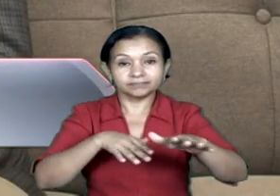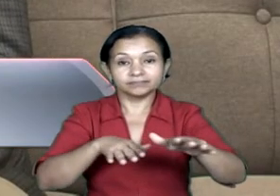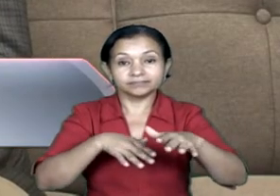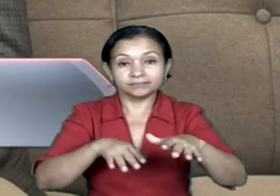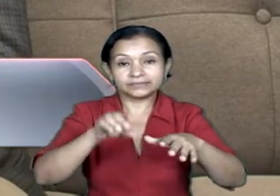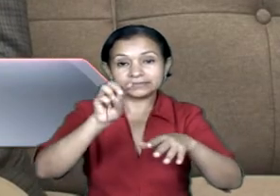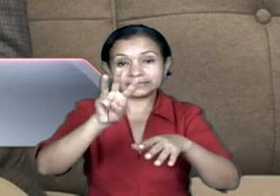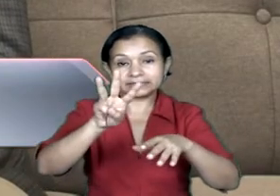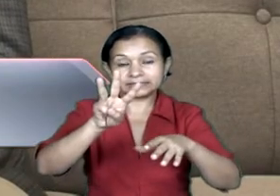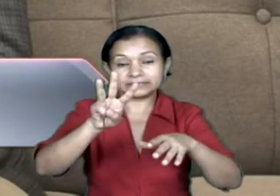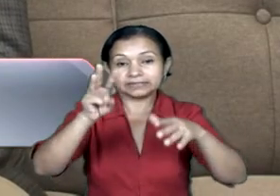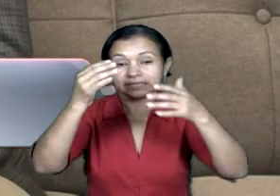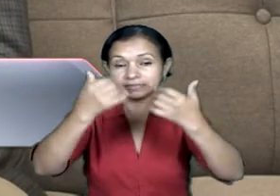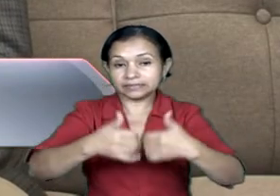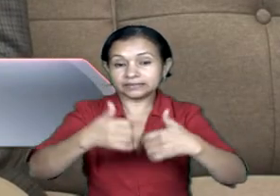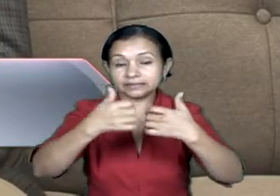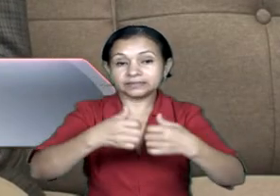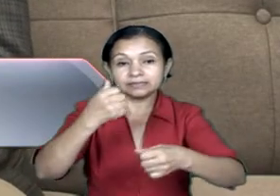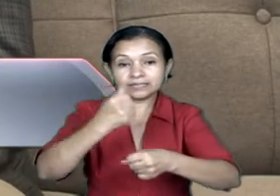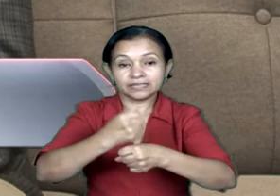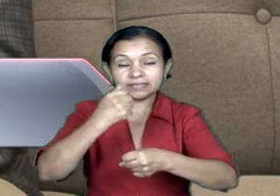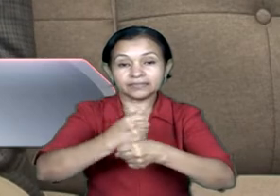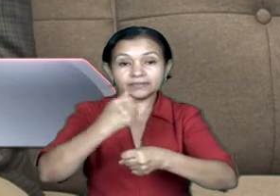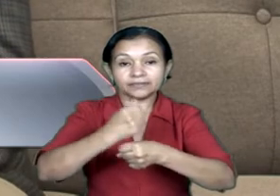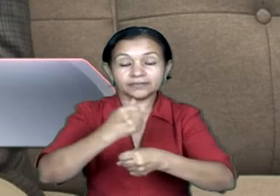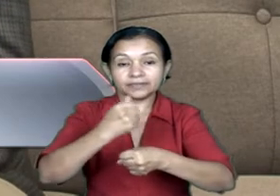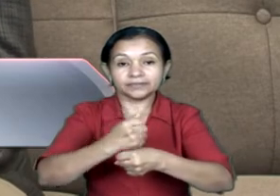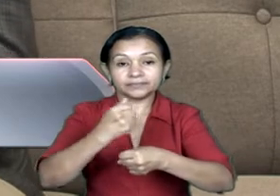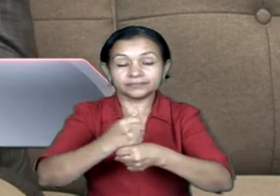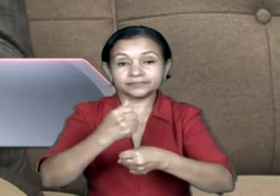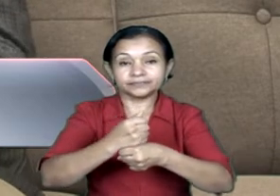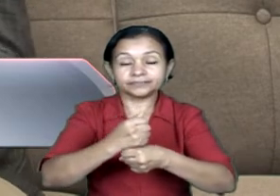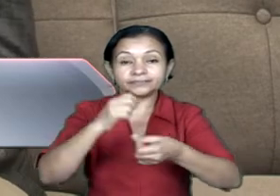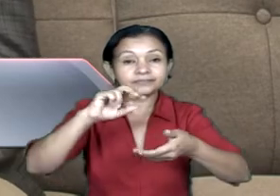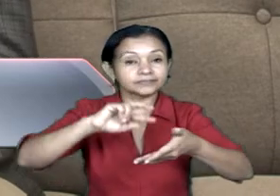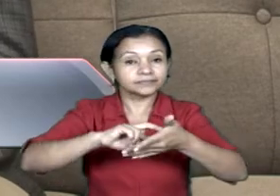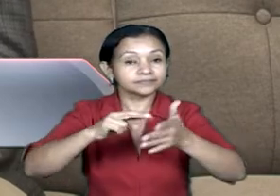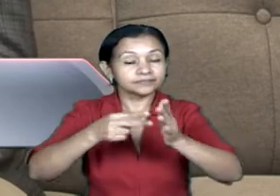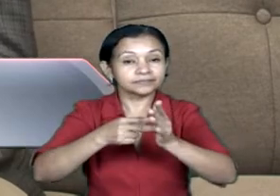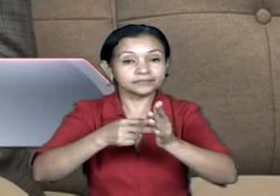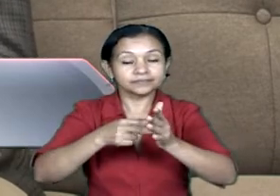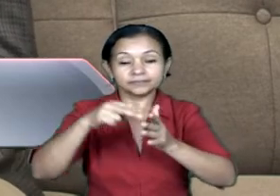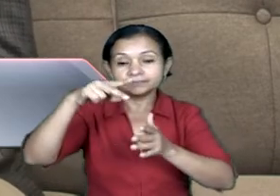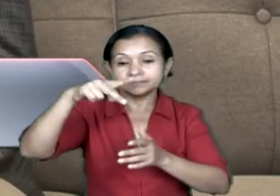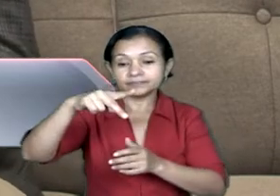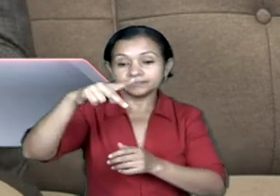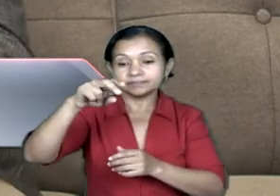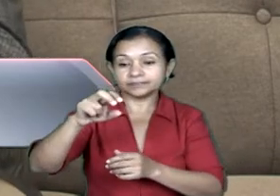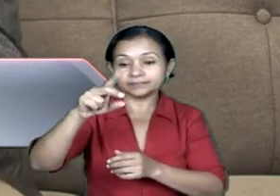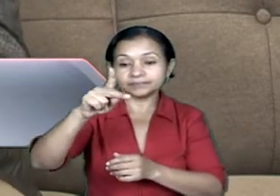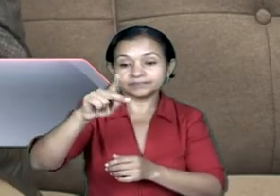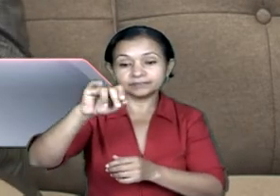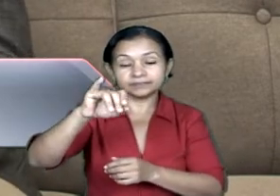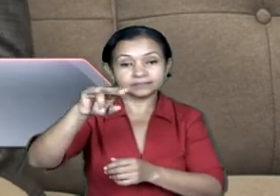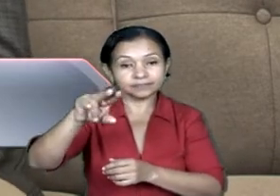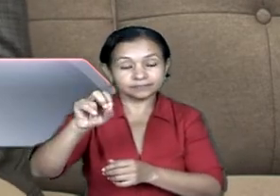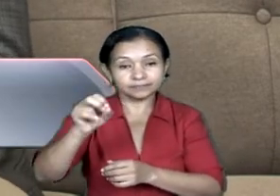tres empresas ahora trabajando, ¿no? En lo que se refiere a pepino de mar, ¿no?, fuimos a